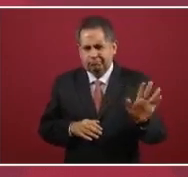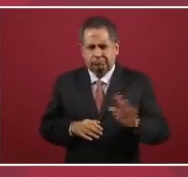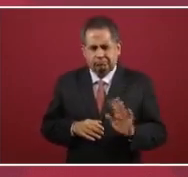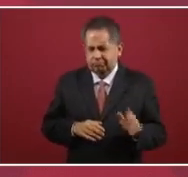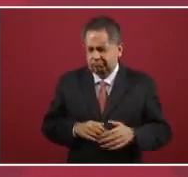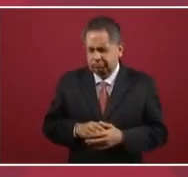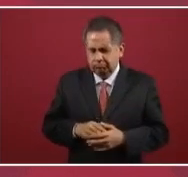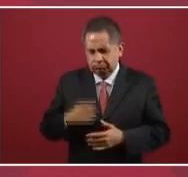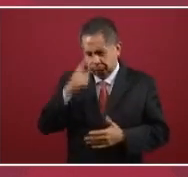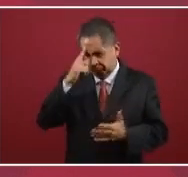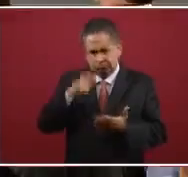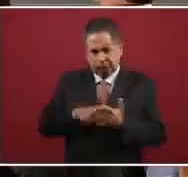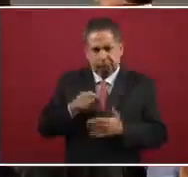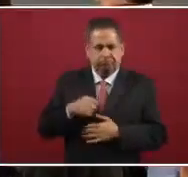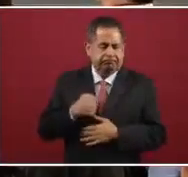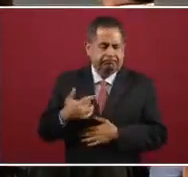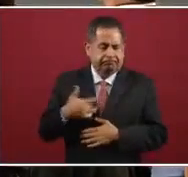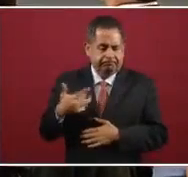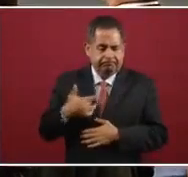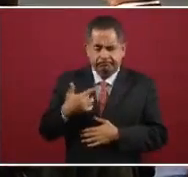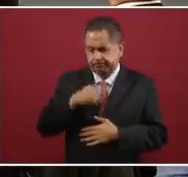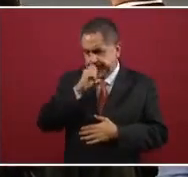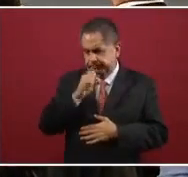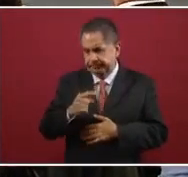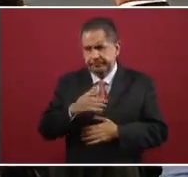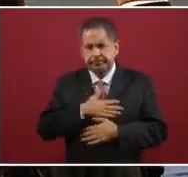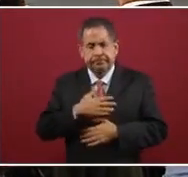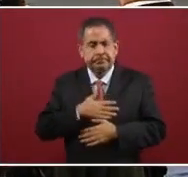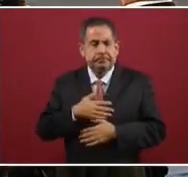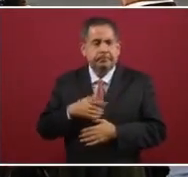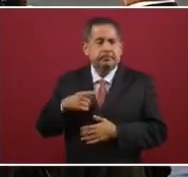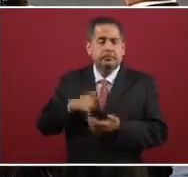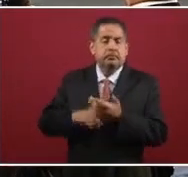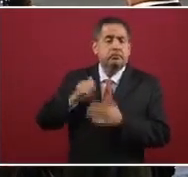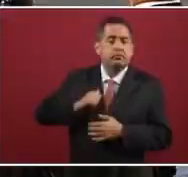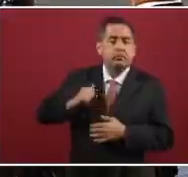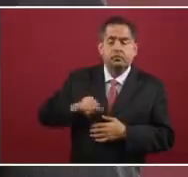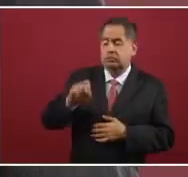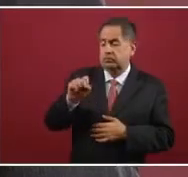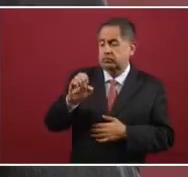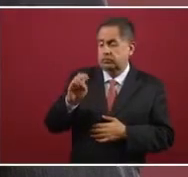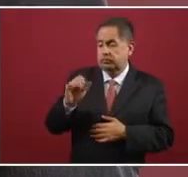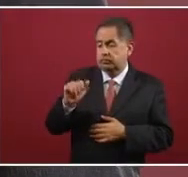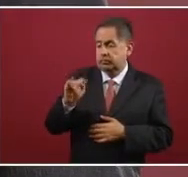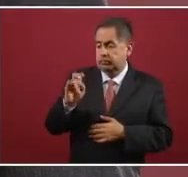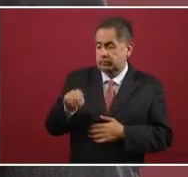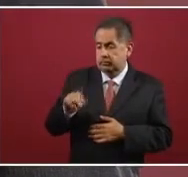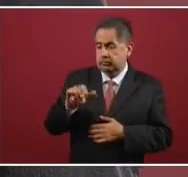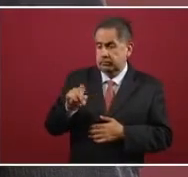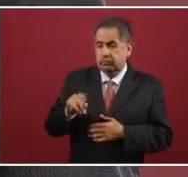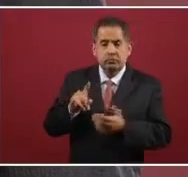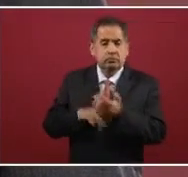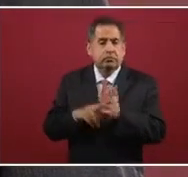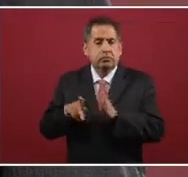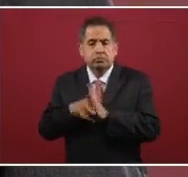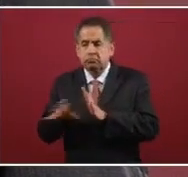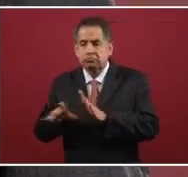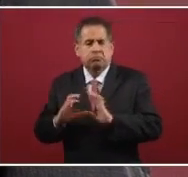lo sostenía Sebastián Lerdo de Tejada, que la prensa se regula con la prensa,